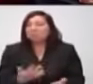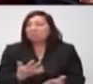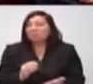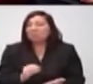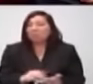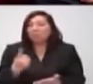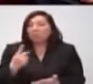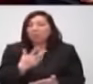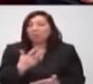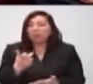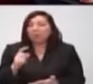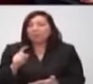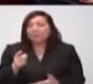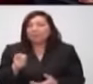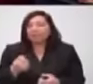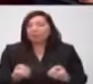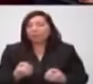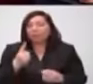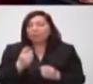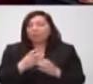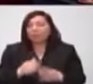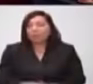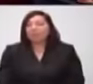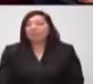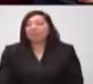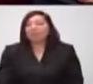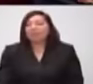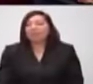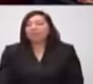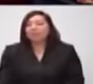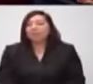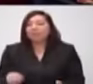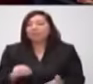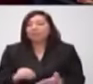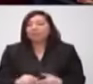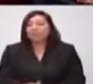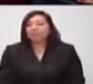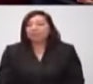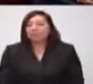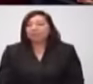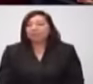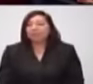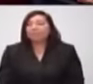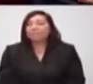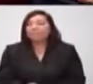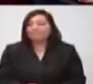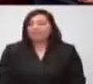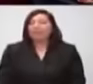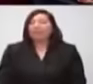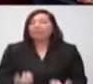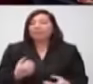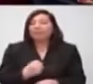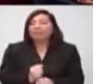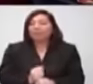de 1.200.000 pasajeros al día. Esa es la proyección que tenemos para el 2018, acabar con esta